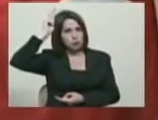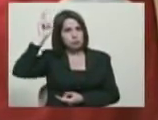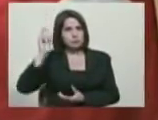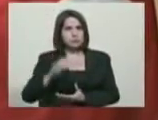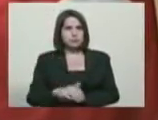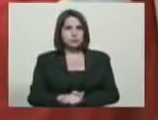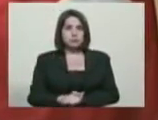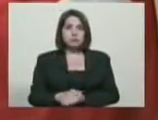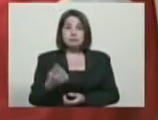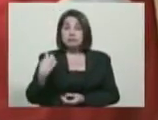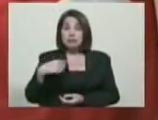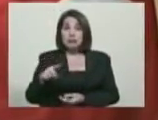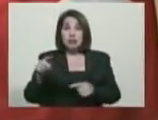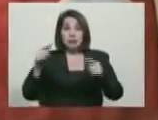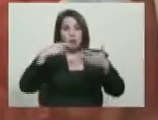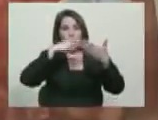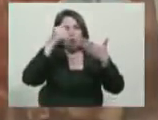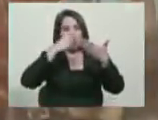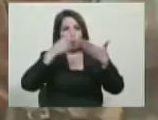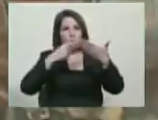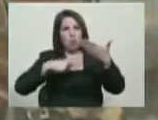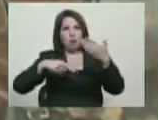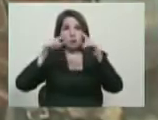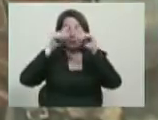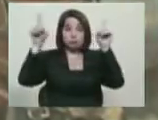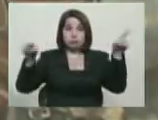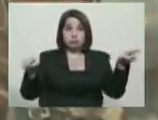tenemos un cuadro, el Libertador Simón Bolívar,